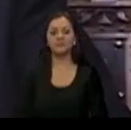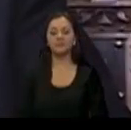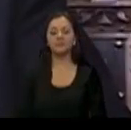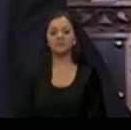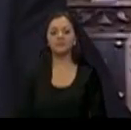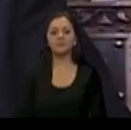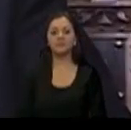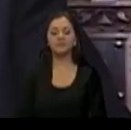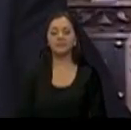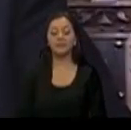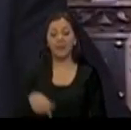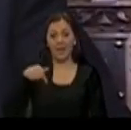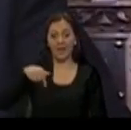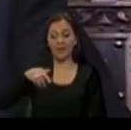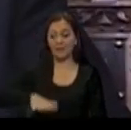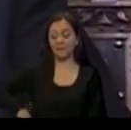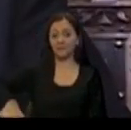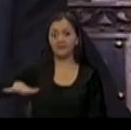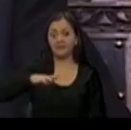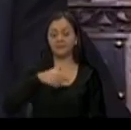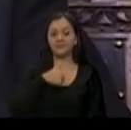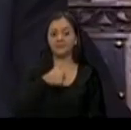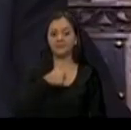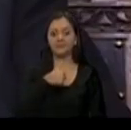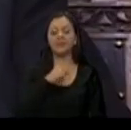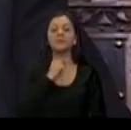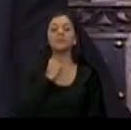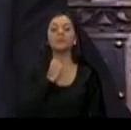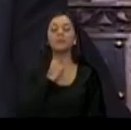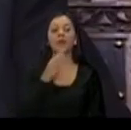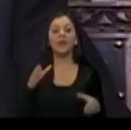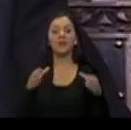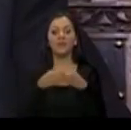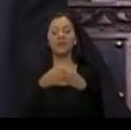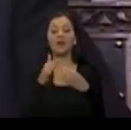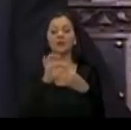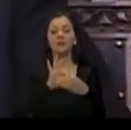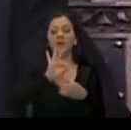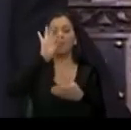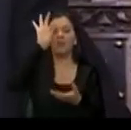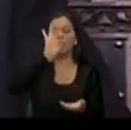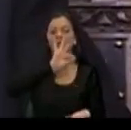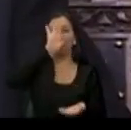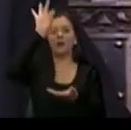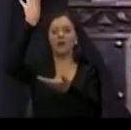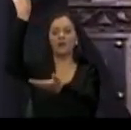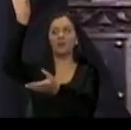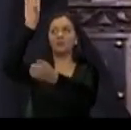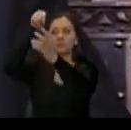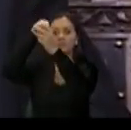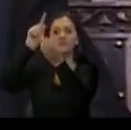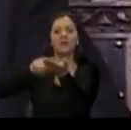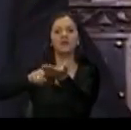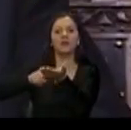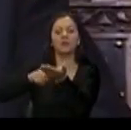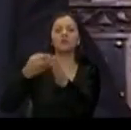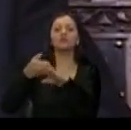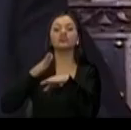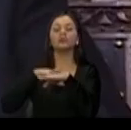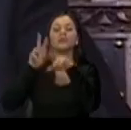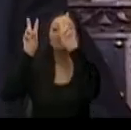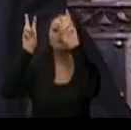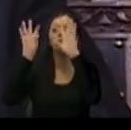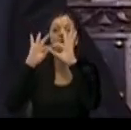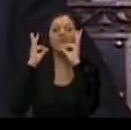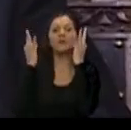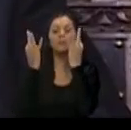Aquí está presente uno de nuestros hermanos que irá como delegado a ese sínodo. Allí vamos a